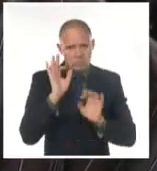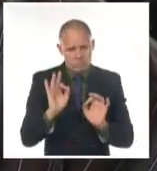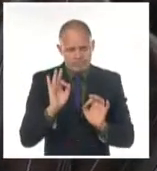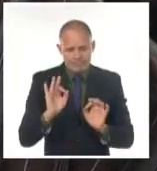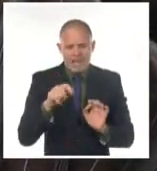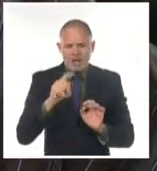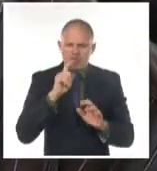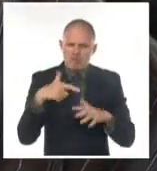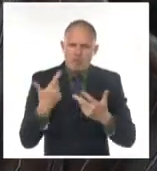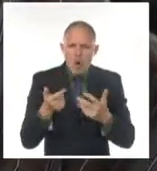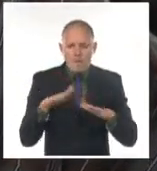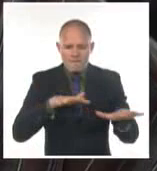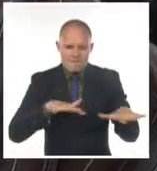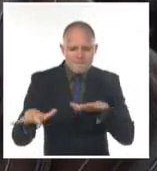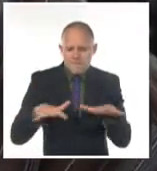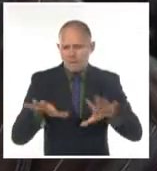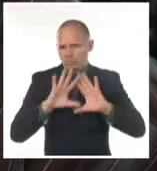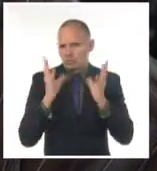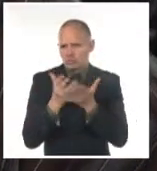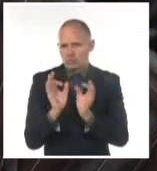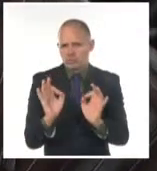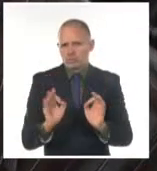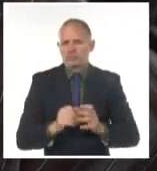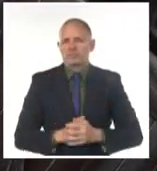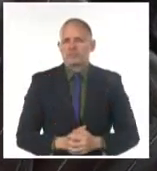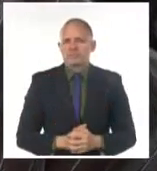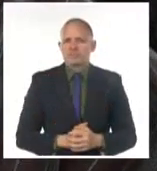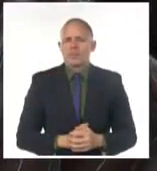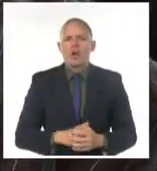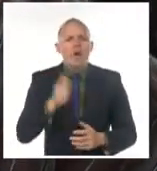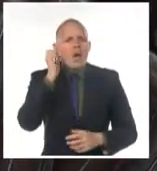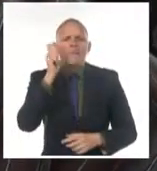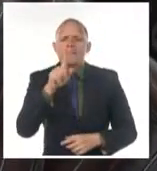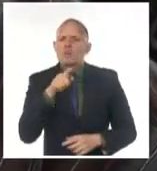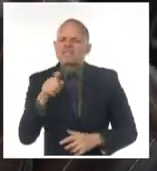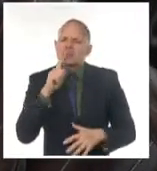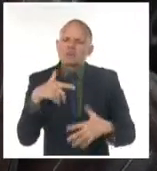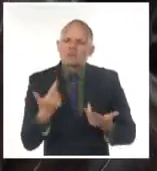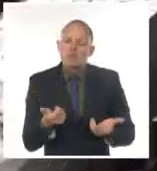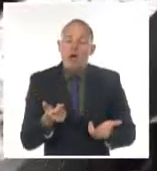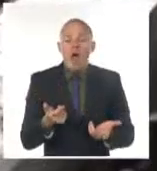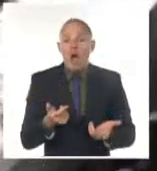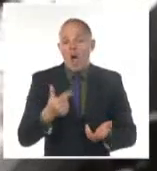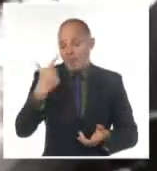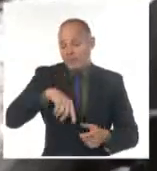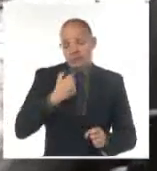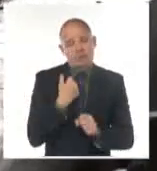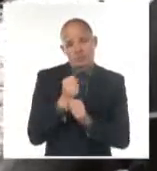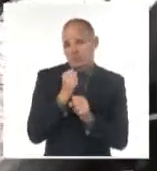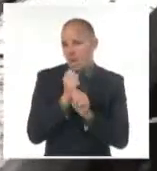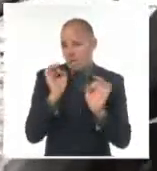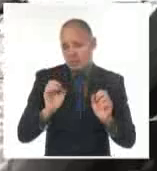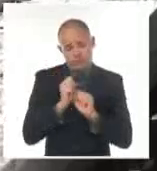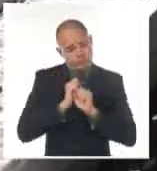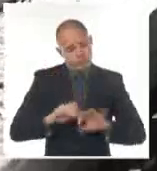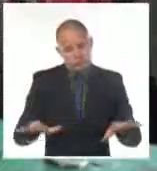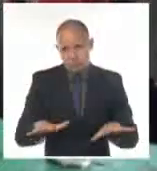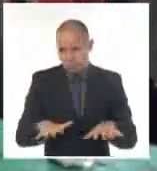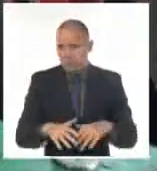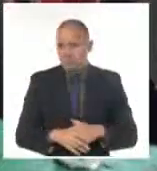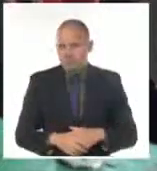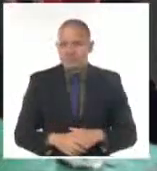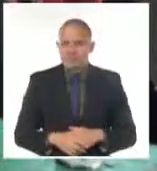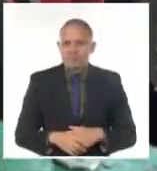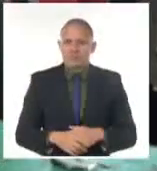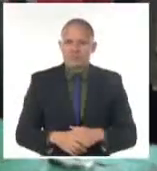infraestructura de la empresa agroindustrial azucarera uruguaya. ¿De qué depende eso? Del hombre, depende del hombre. De todo el trabajo que aquí se realiza, a